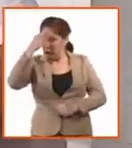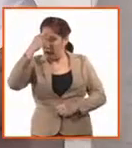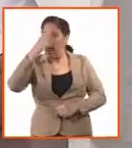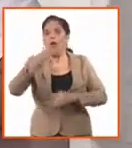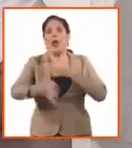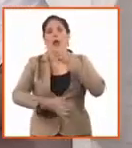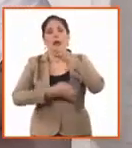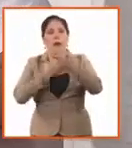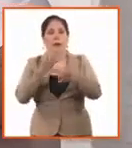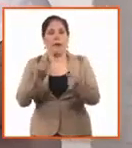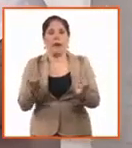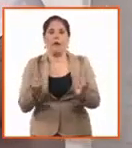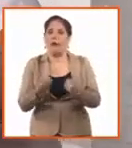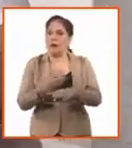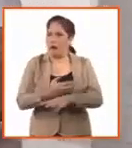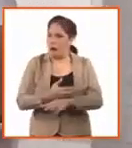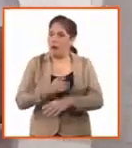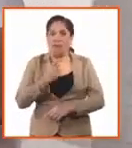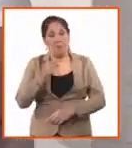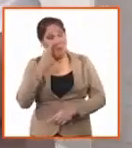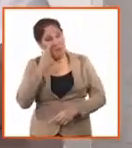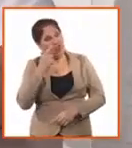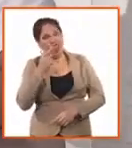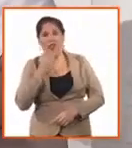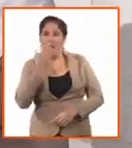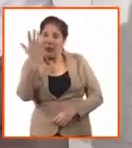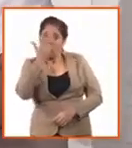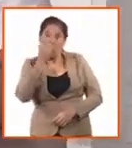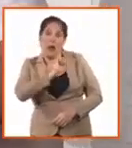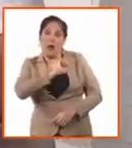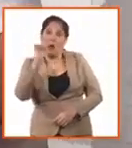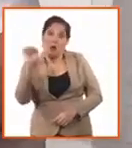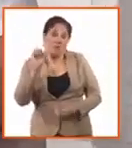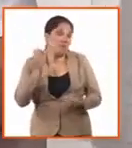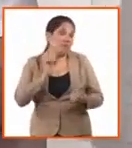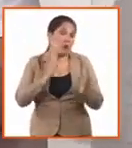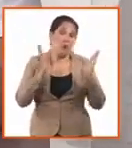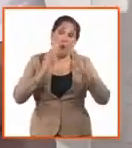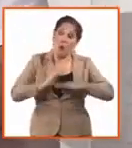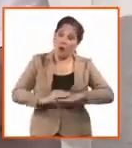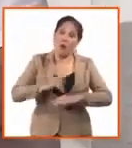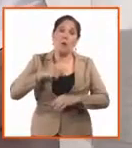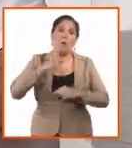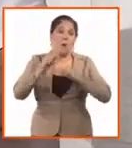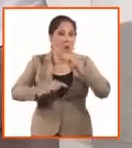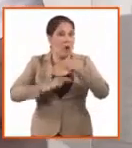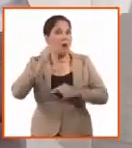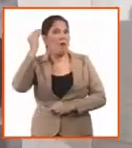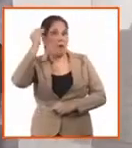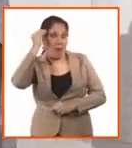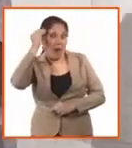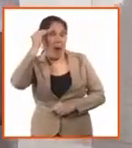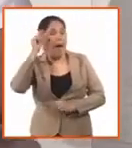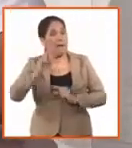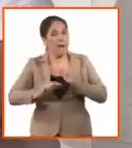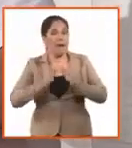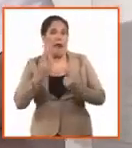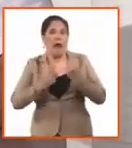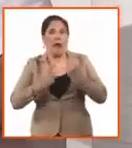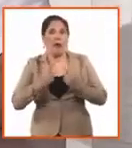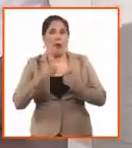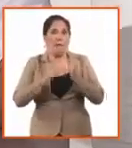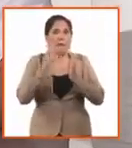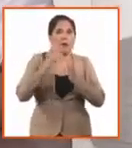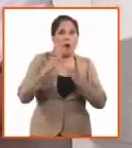la autocrítica y si no logramos esto cometimos estos errores hemos estado aprendiendo fuimos demasiado ambiciosos en el cierto sentido